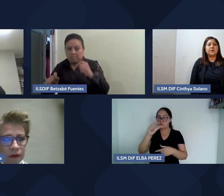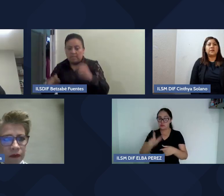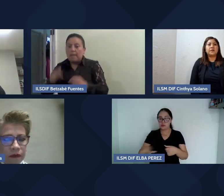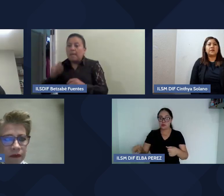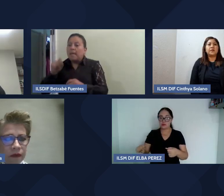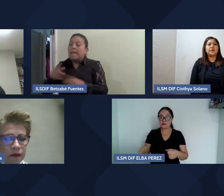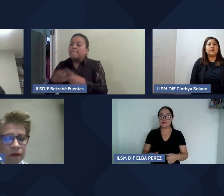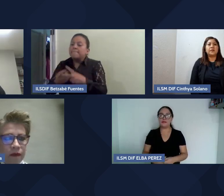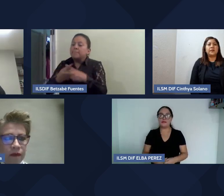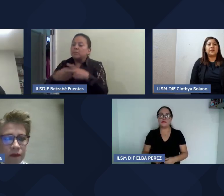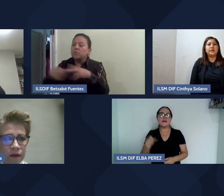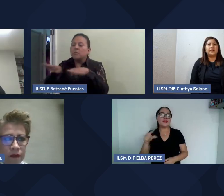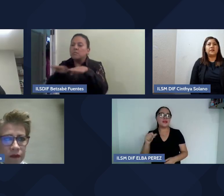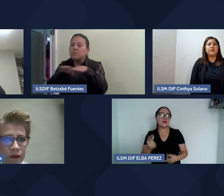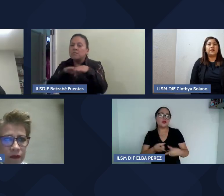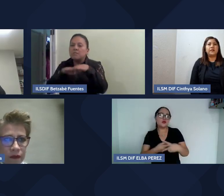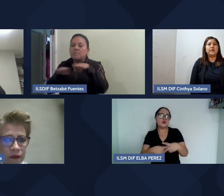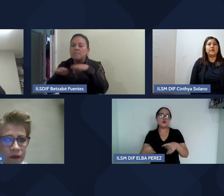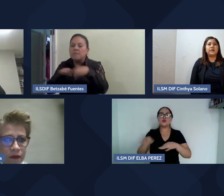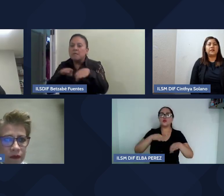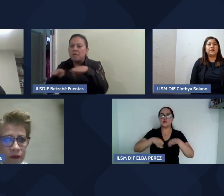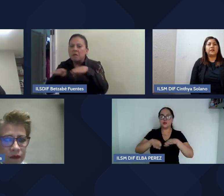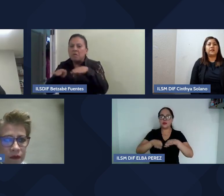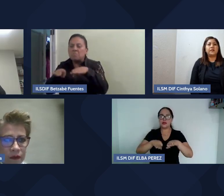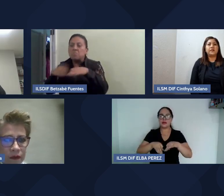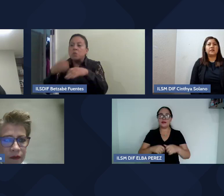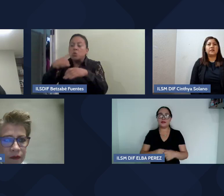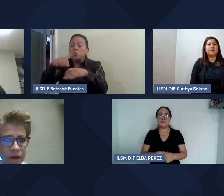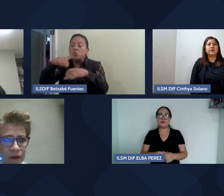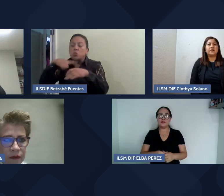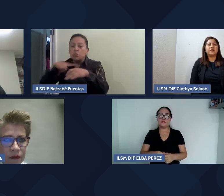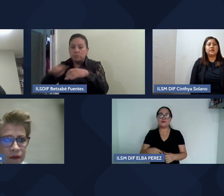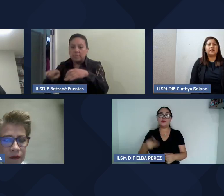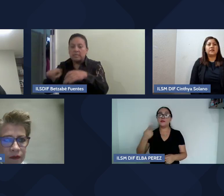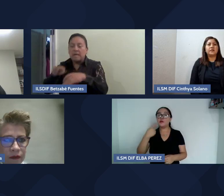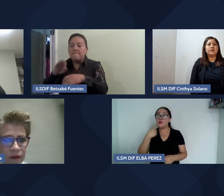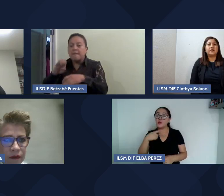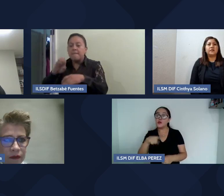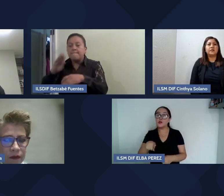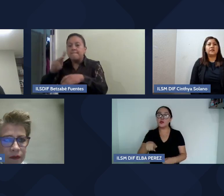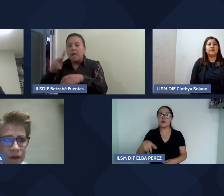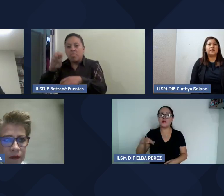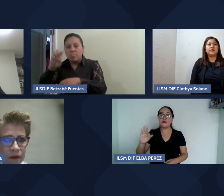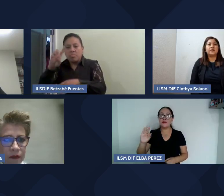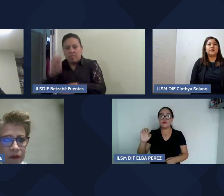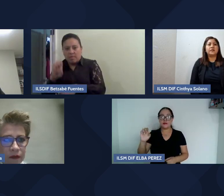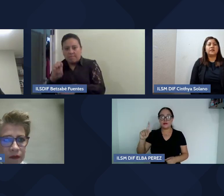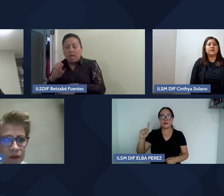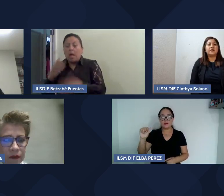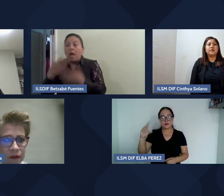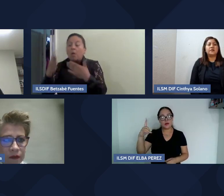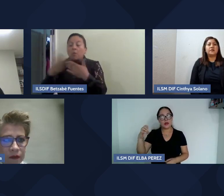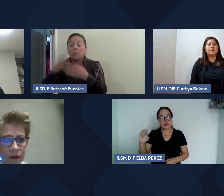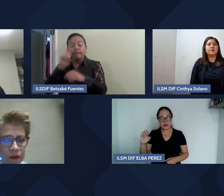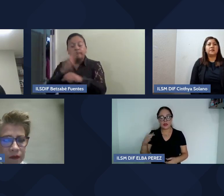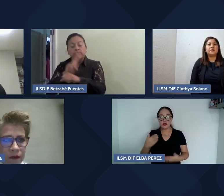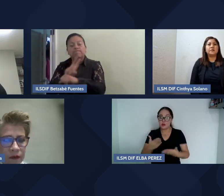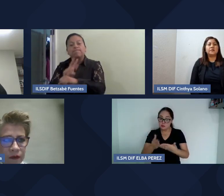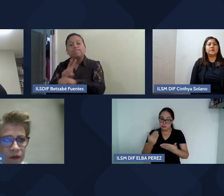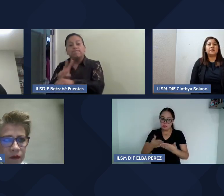para la Atención de Delitos Electorales, FEPADE, en 2016 y actualmente es supervisora especial en la oficina